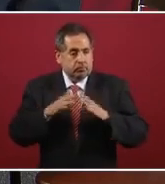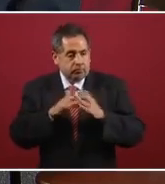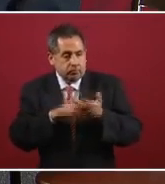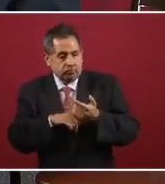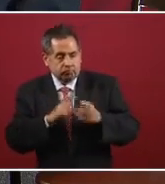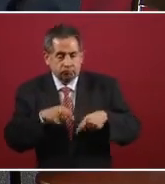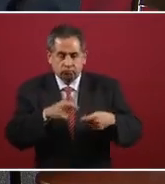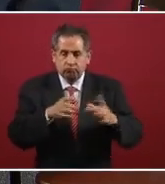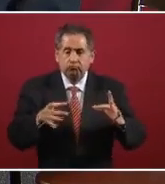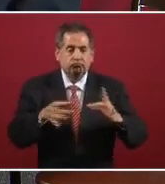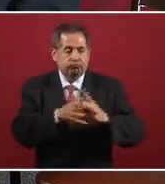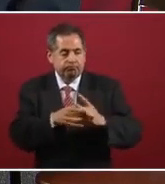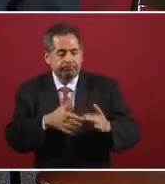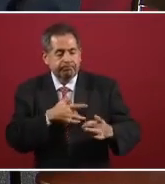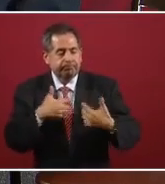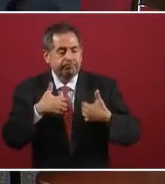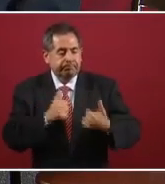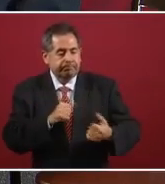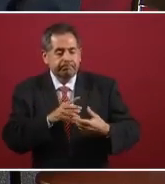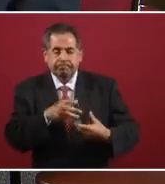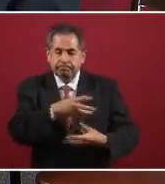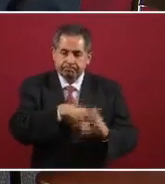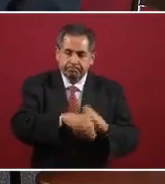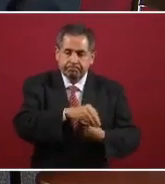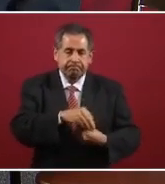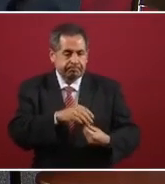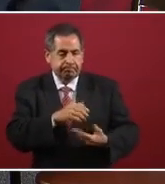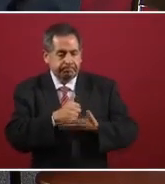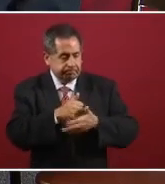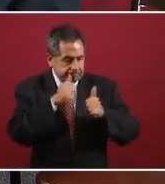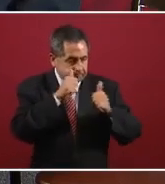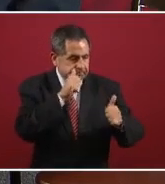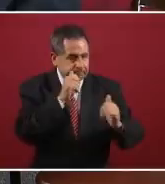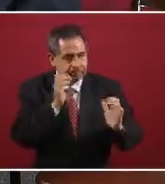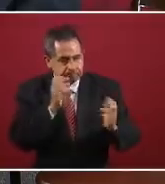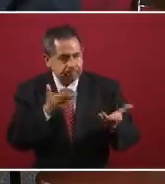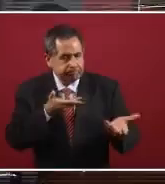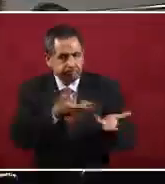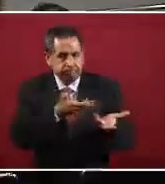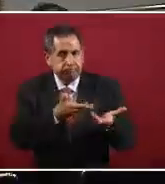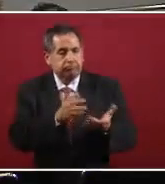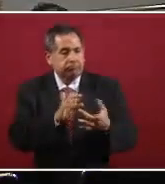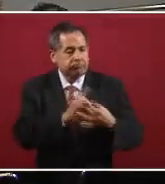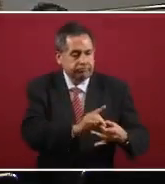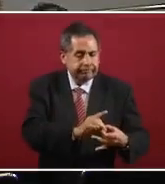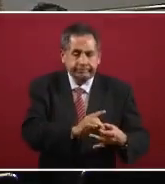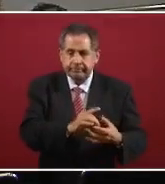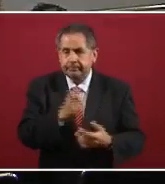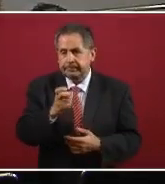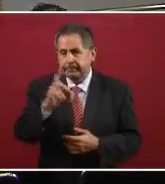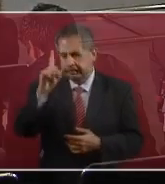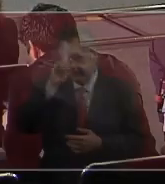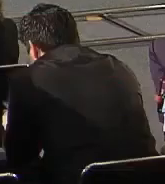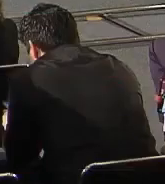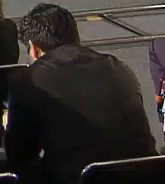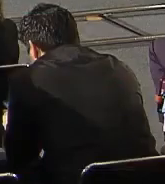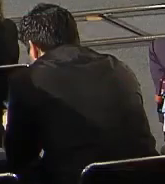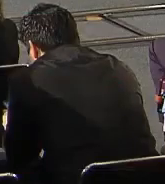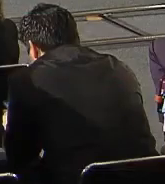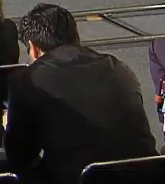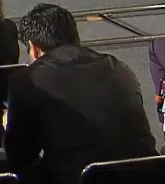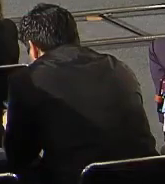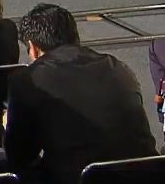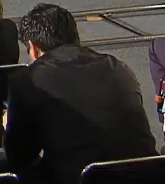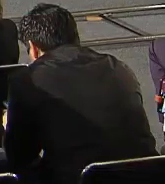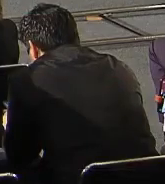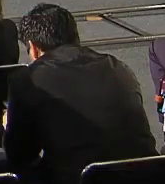vínculos, sensibilizarnos a que necesitamos escucharnos, acercarnos, y por eso tomando las recomendaciones de las